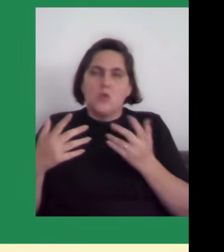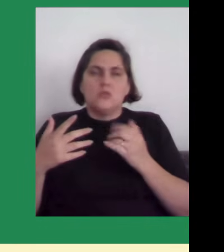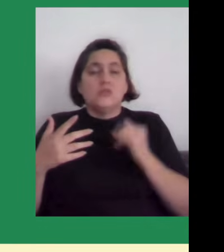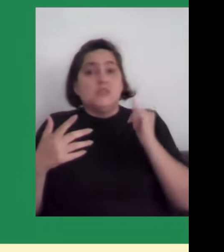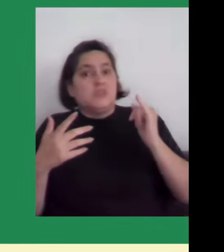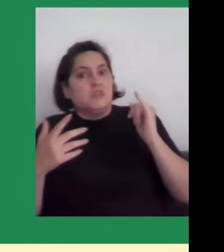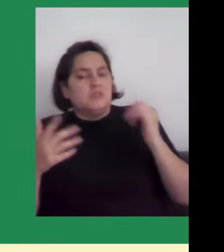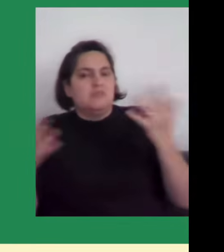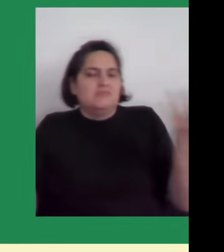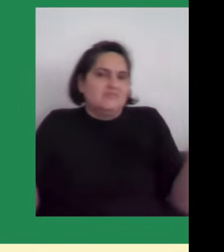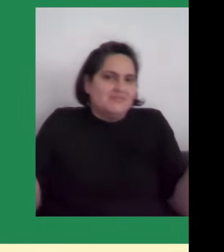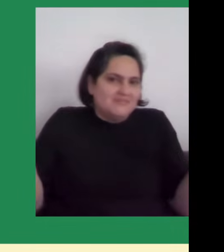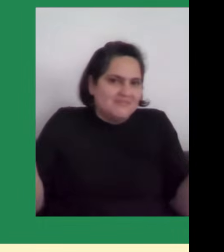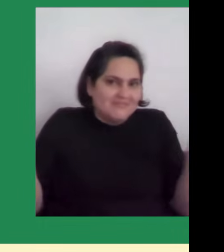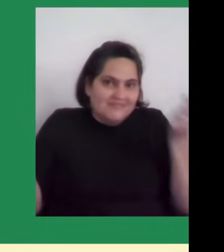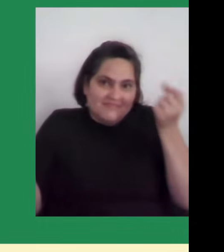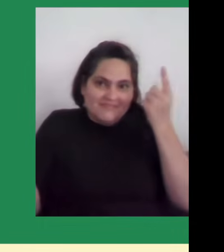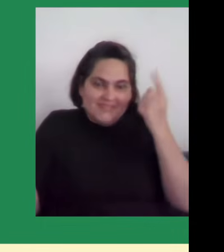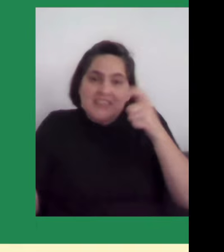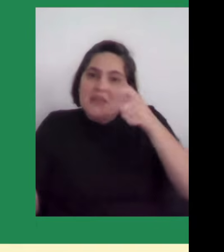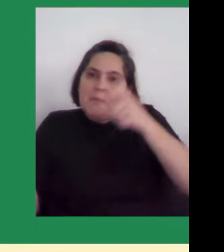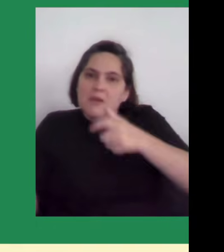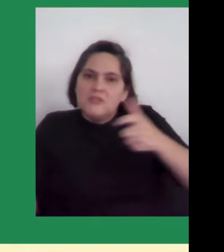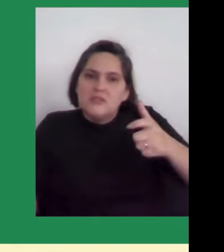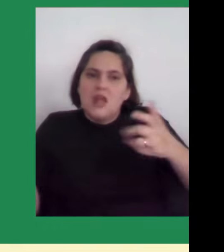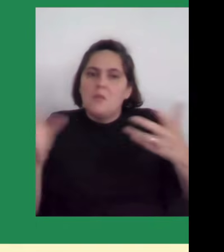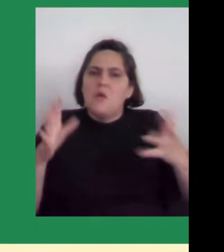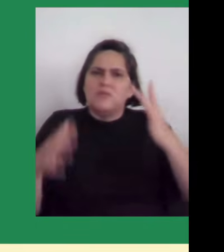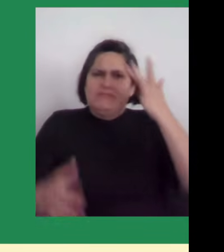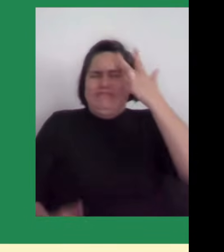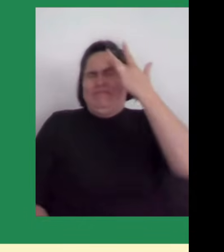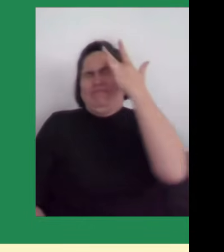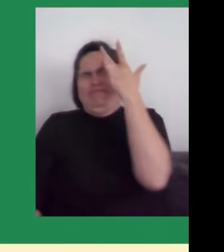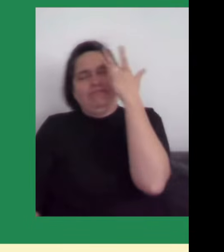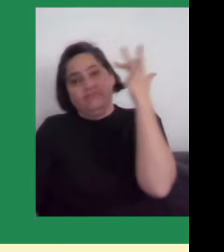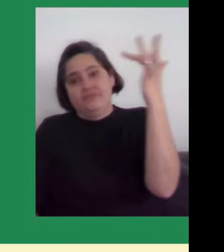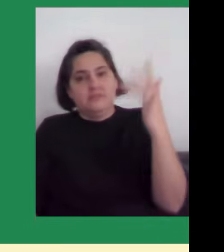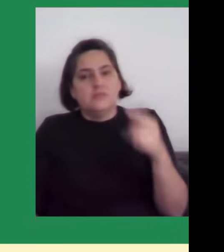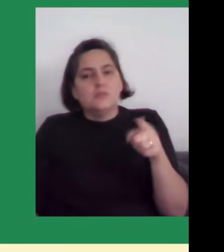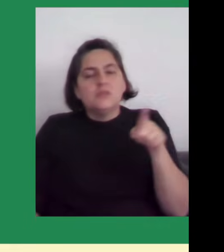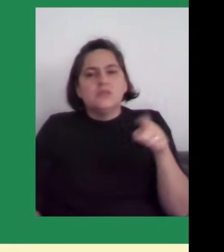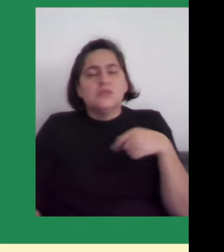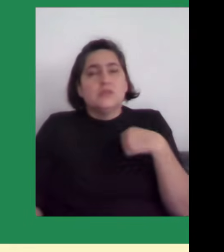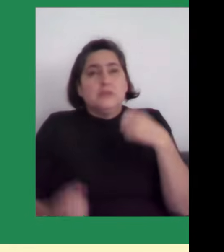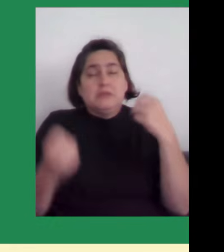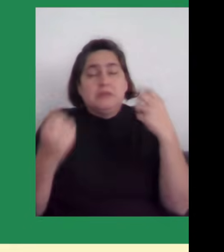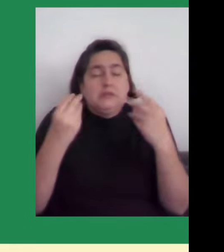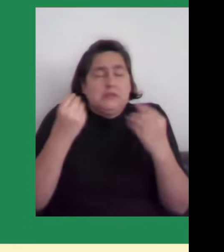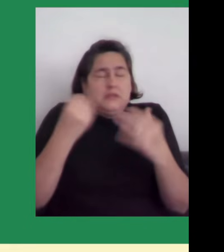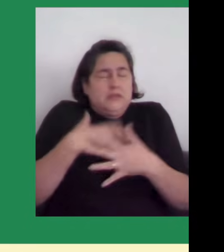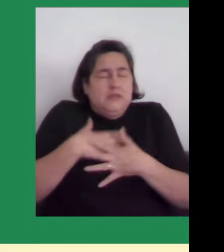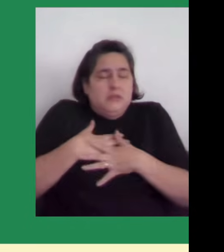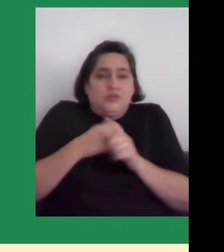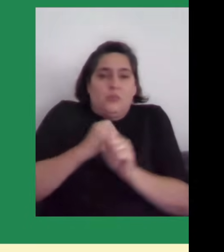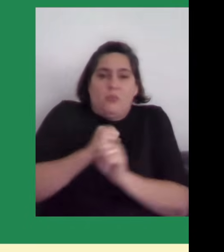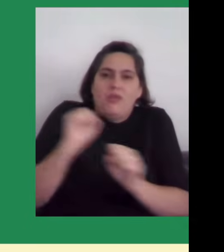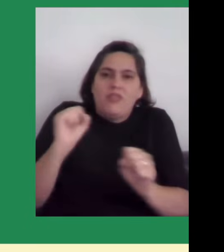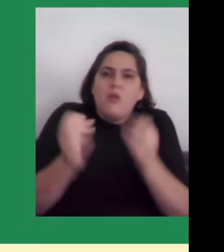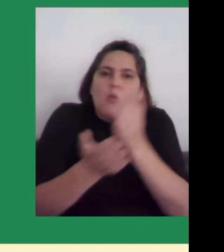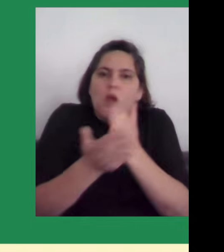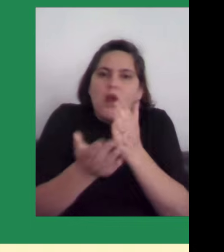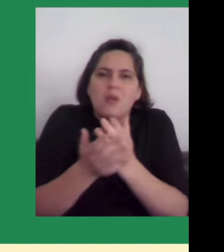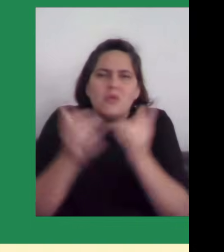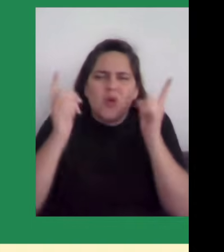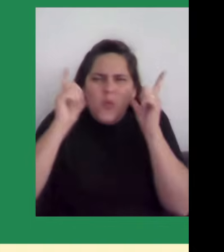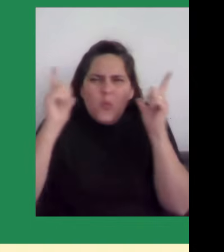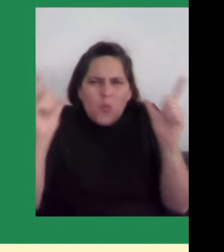que tenga una inteligencia superior, pero que su dificultad sensorial impida que vaya a la escuela, porque no tolera los ruidos, porque